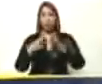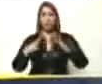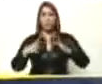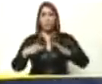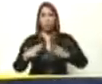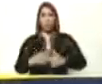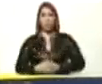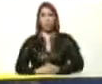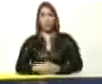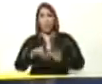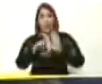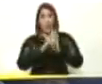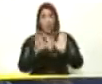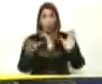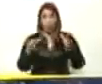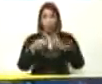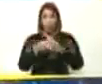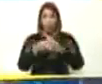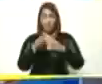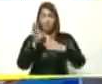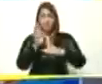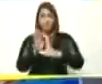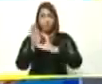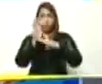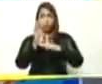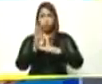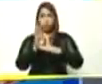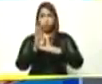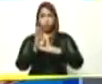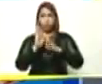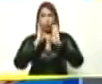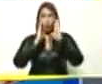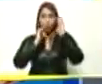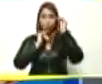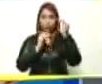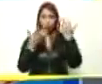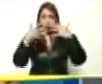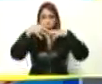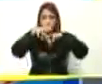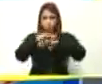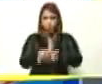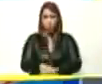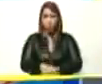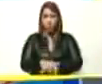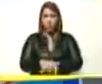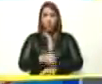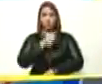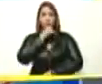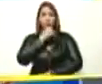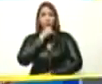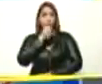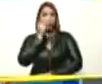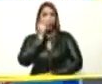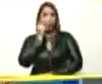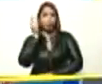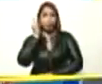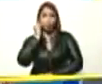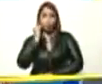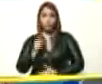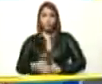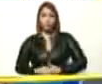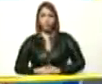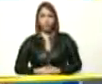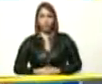la ley, orgánica, de protección, atención, integral, de las adultas, y los adultos, mayores,